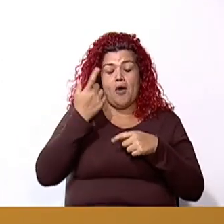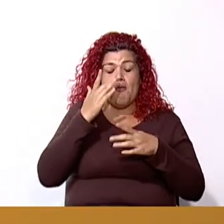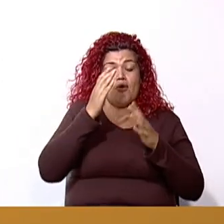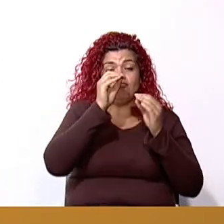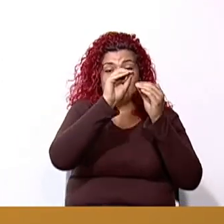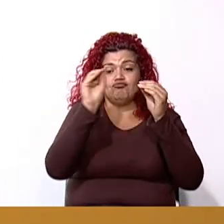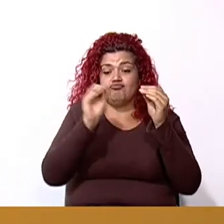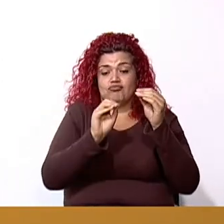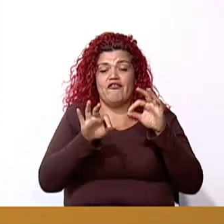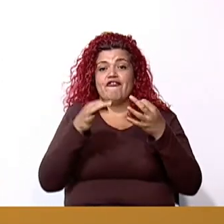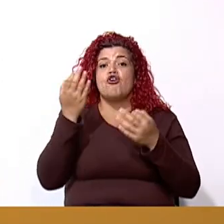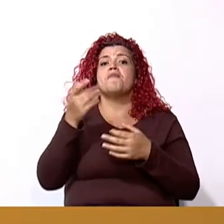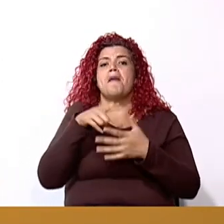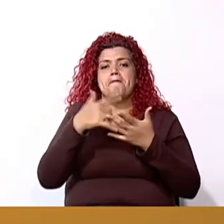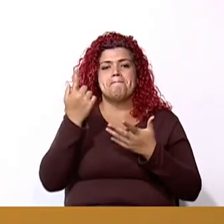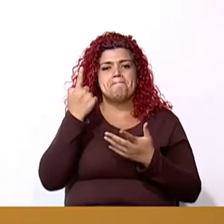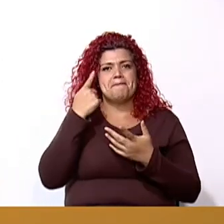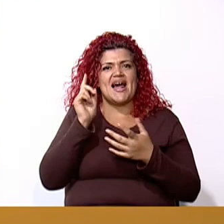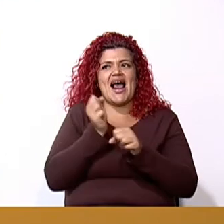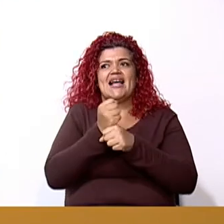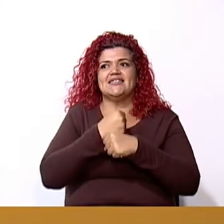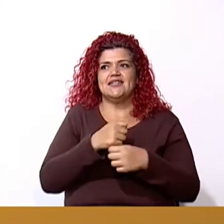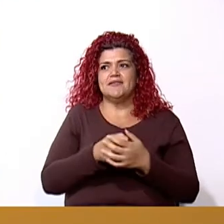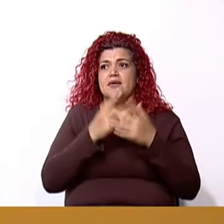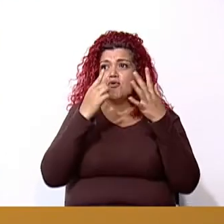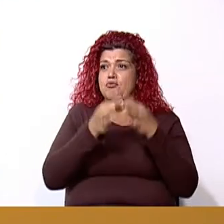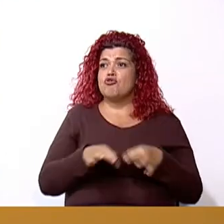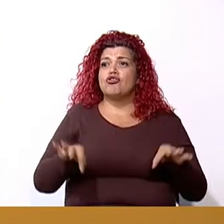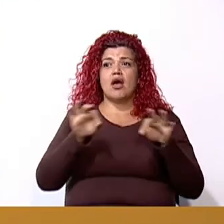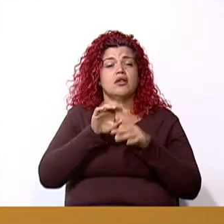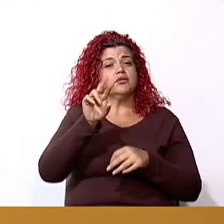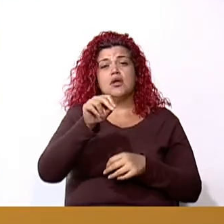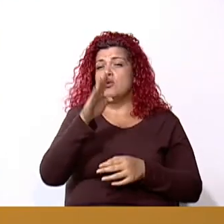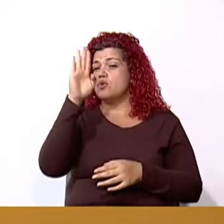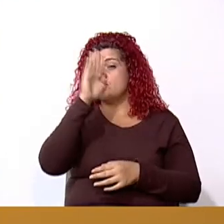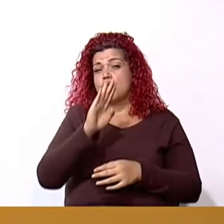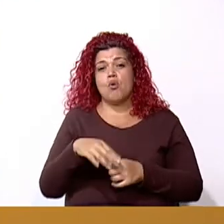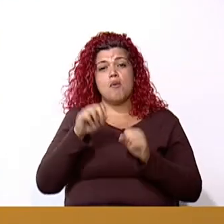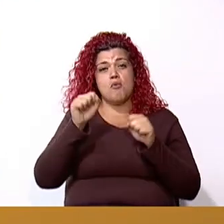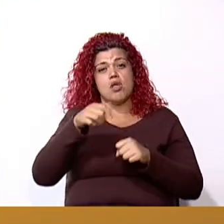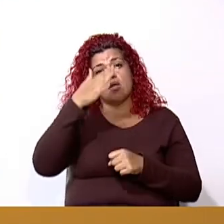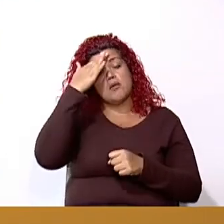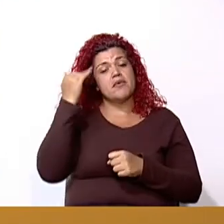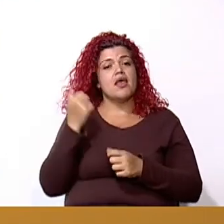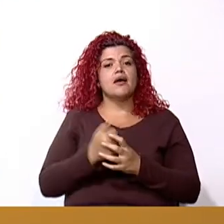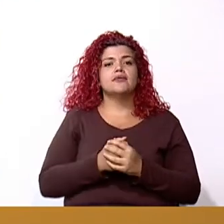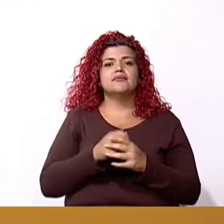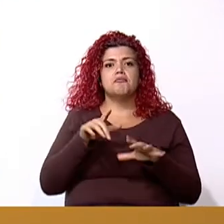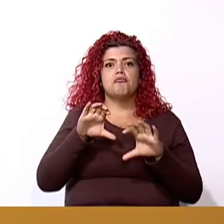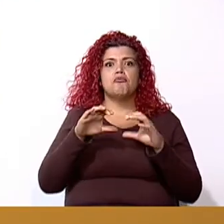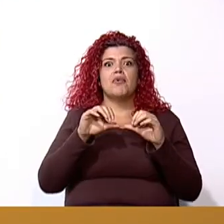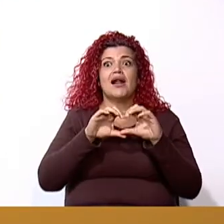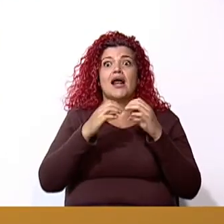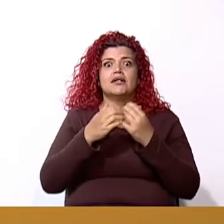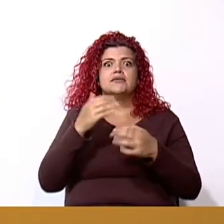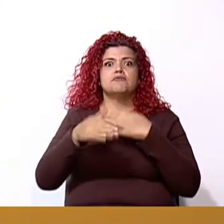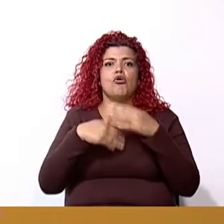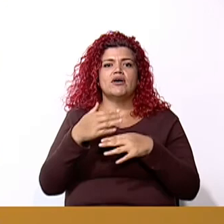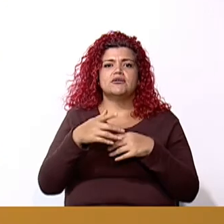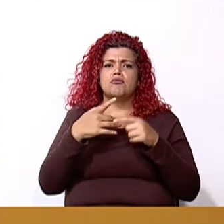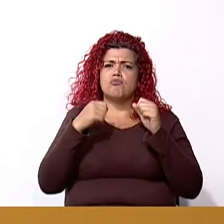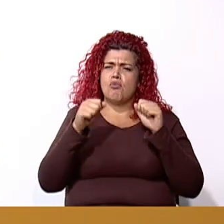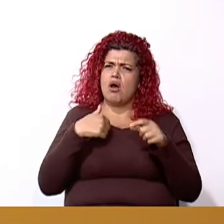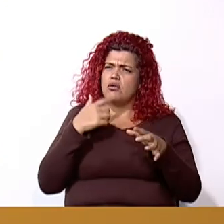para realizar. Hay algo muy importante que nunca podemos olvidar después de una clase y es,